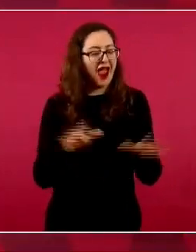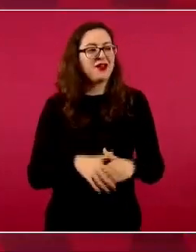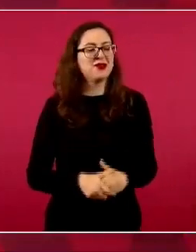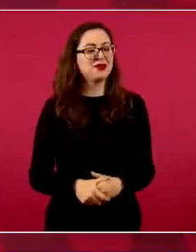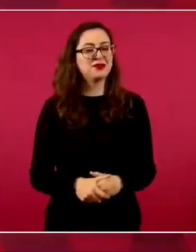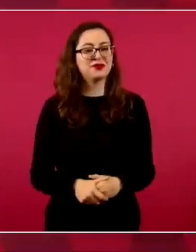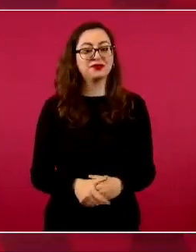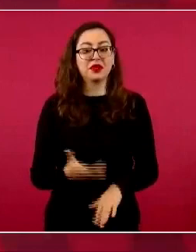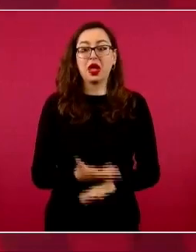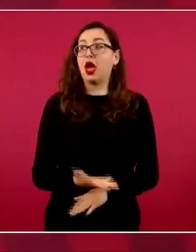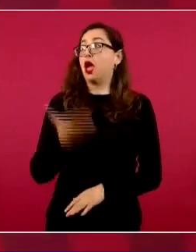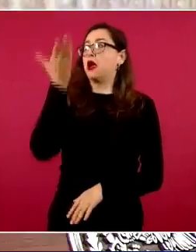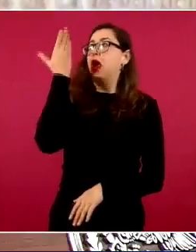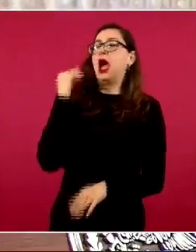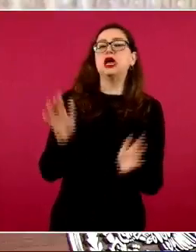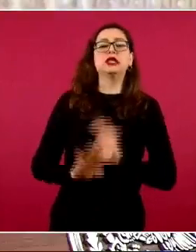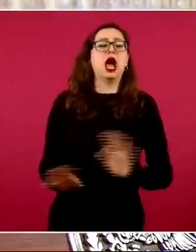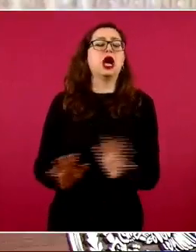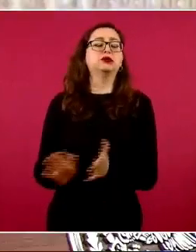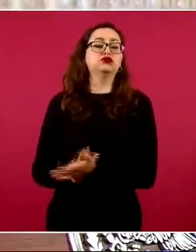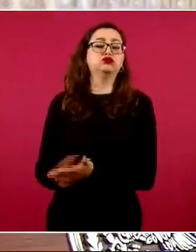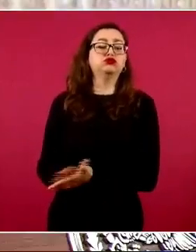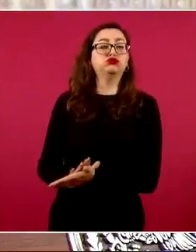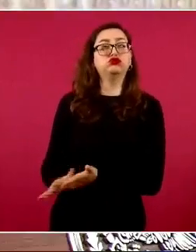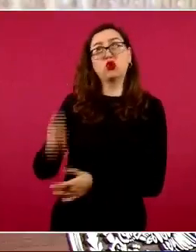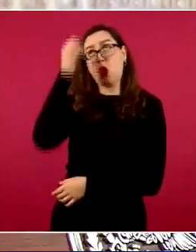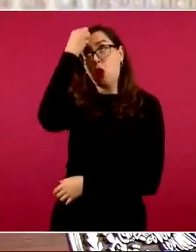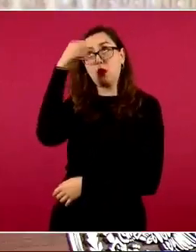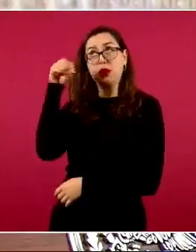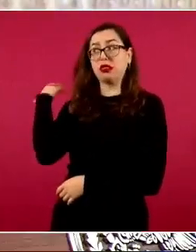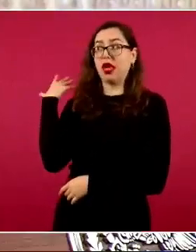negando el pasado y con amnesia